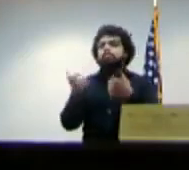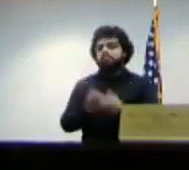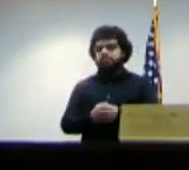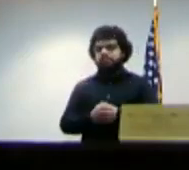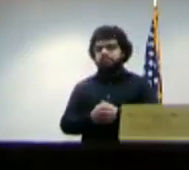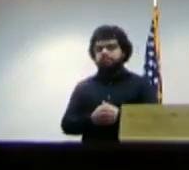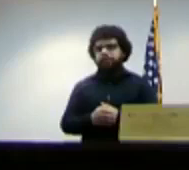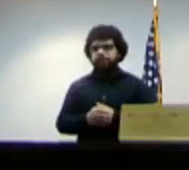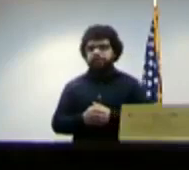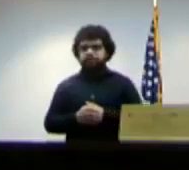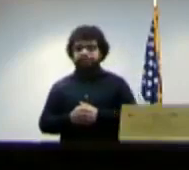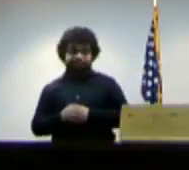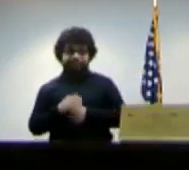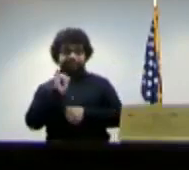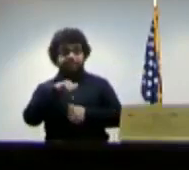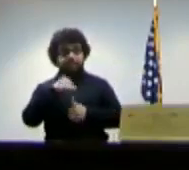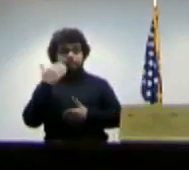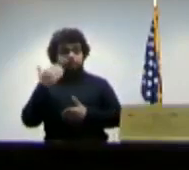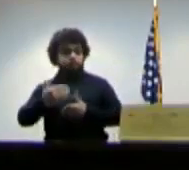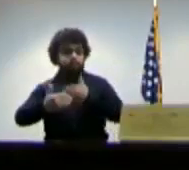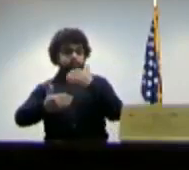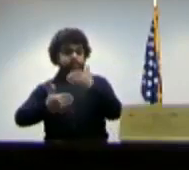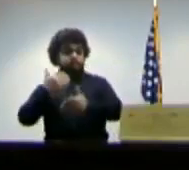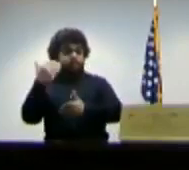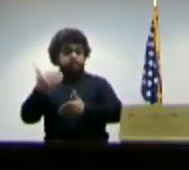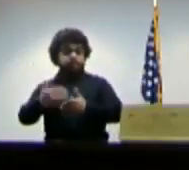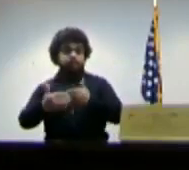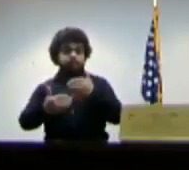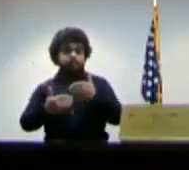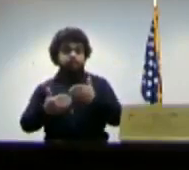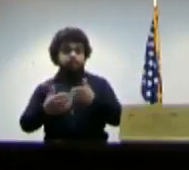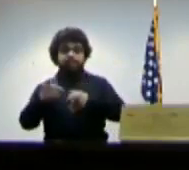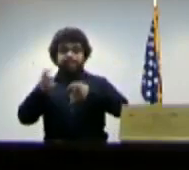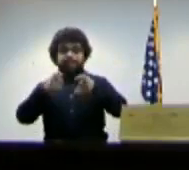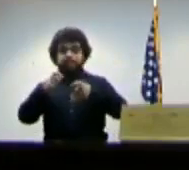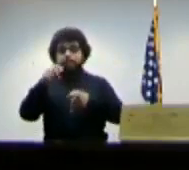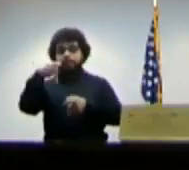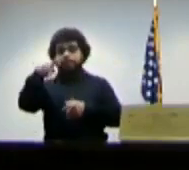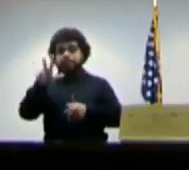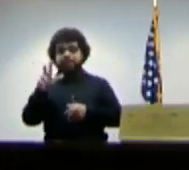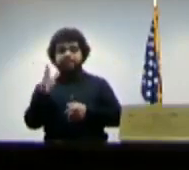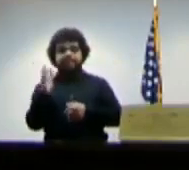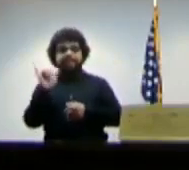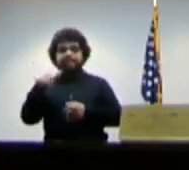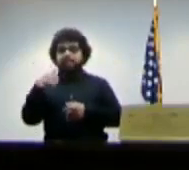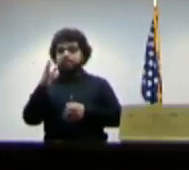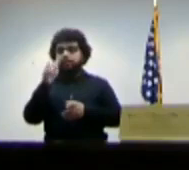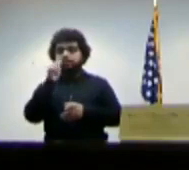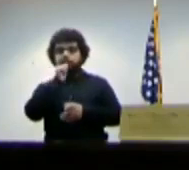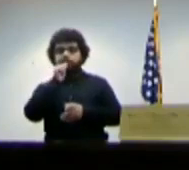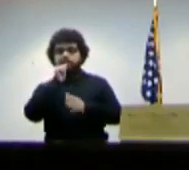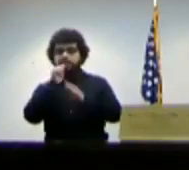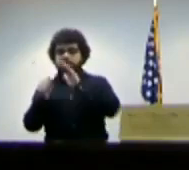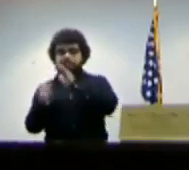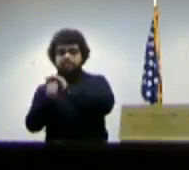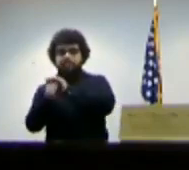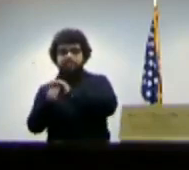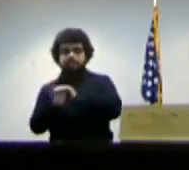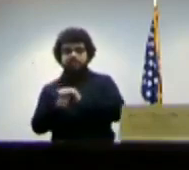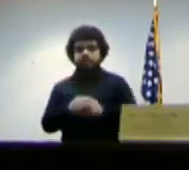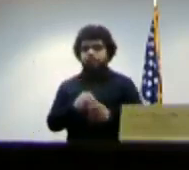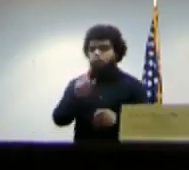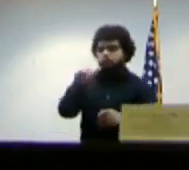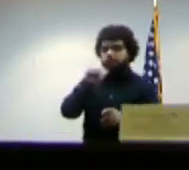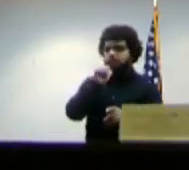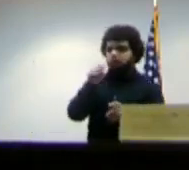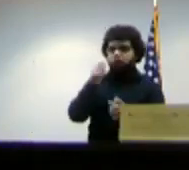Ese procedimiento, ese proceso es liderado por las P3 y es un procedimiento confidencial. ¿Y ustedes no participan? Es confidencial. No,